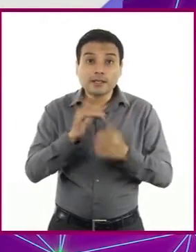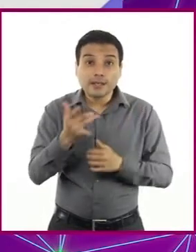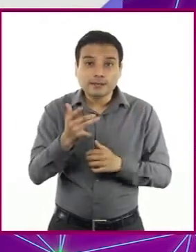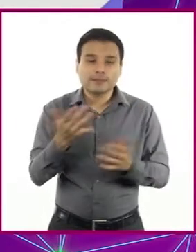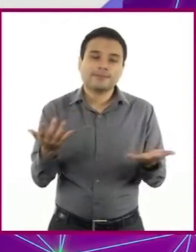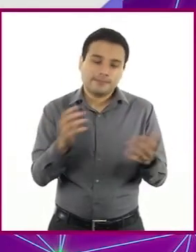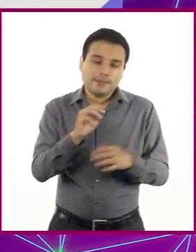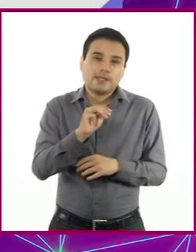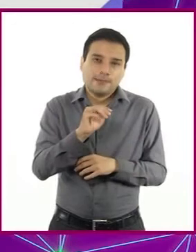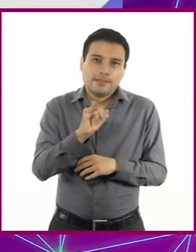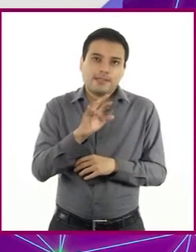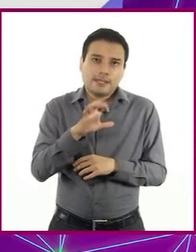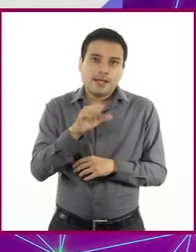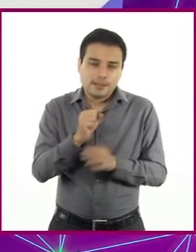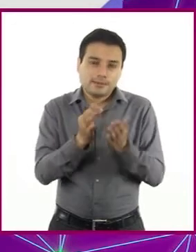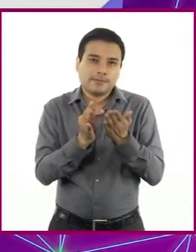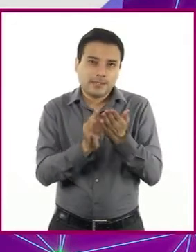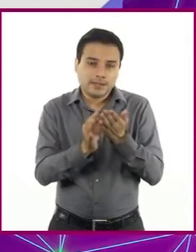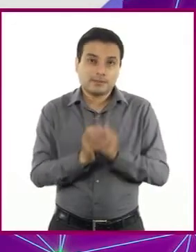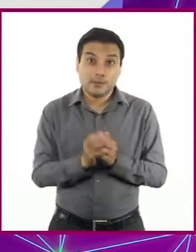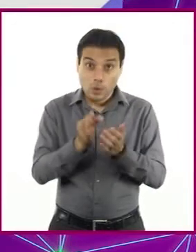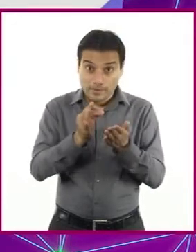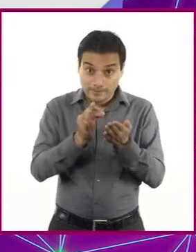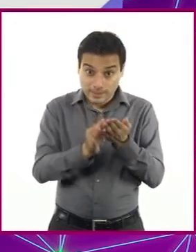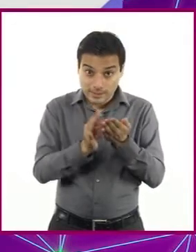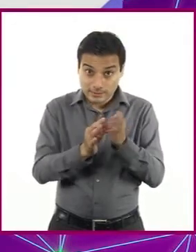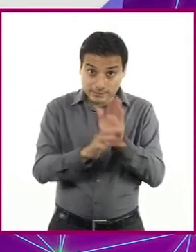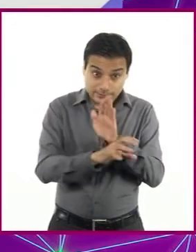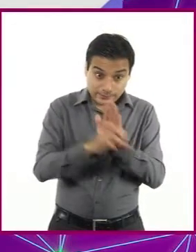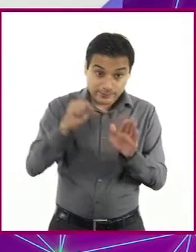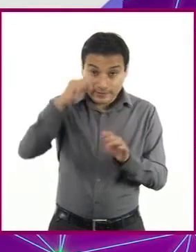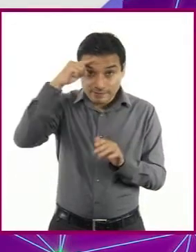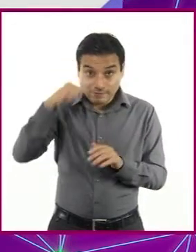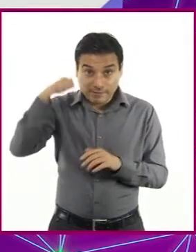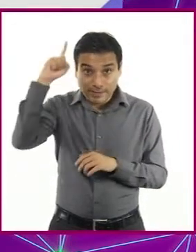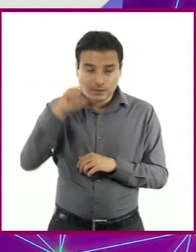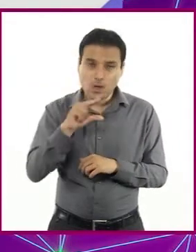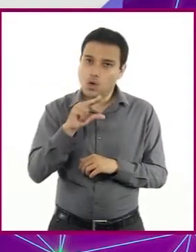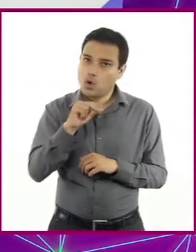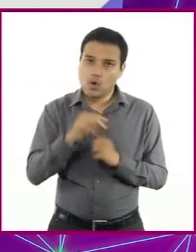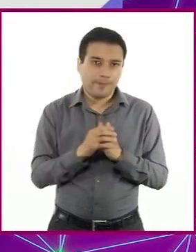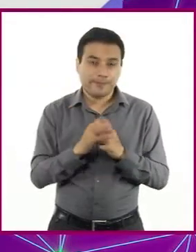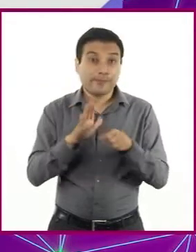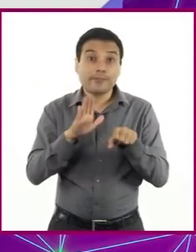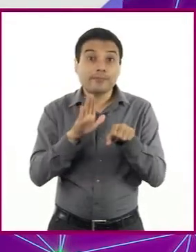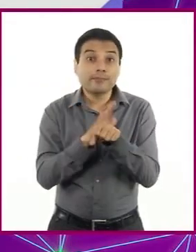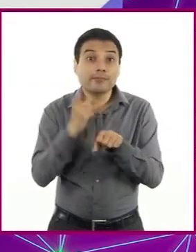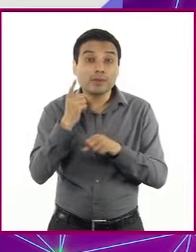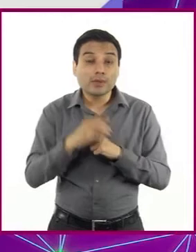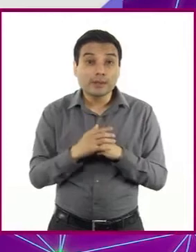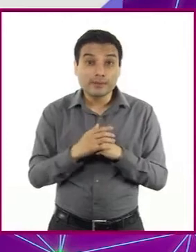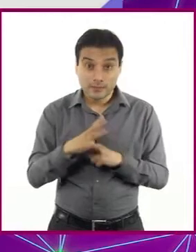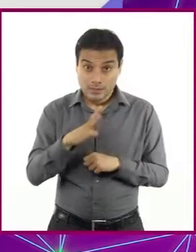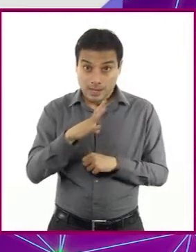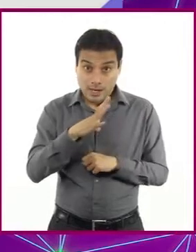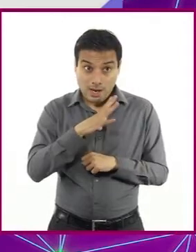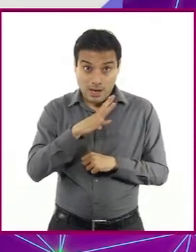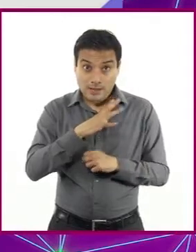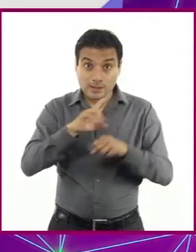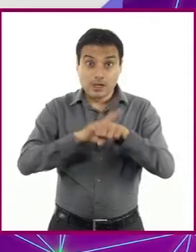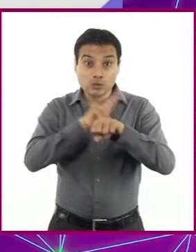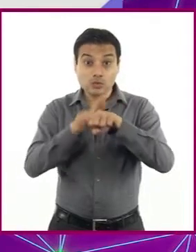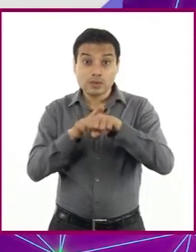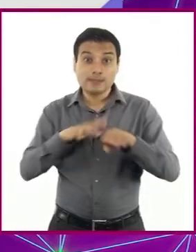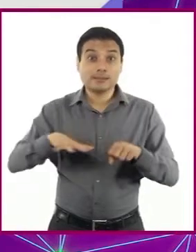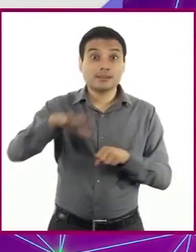de obtención de los metales no es tan sencillo, ya que muchos no se encuentran en forma pura en la naturaleza y